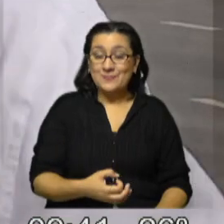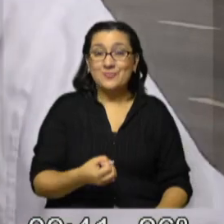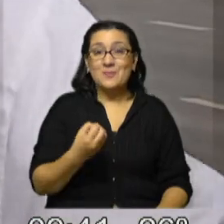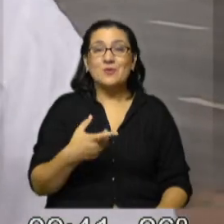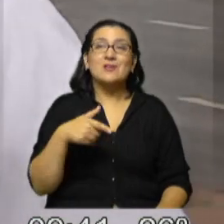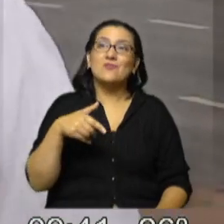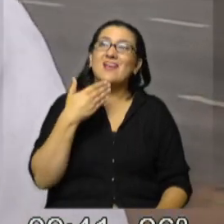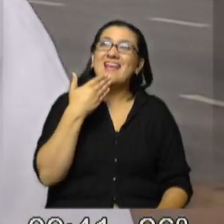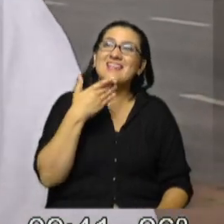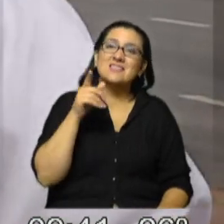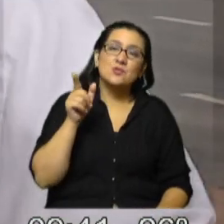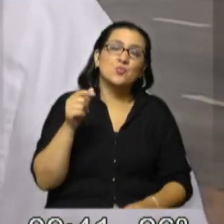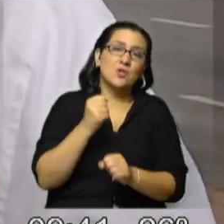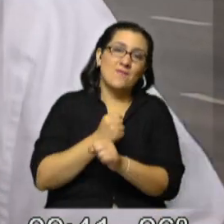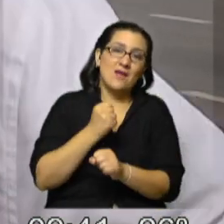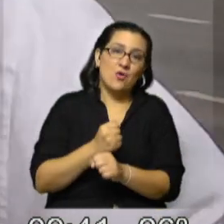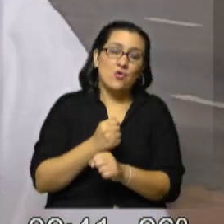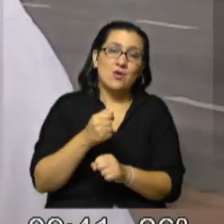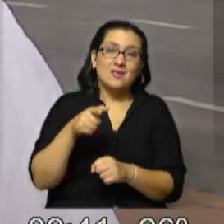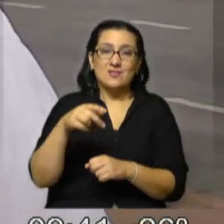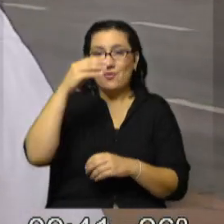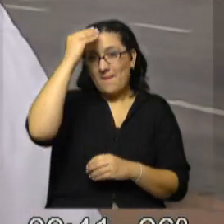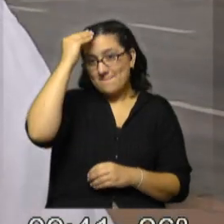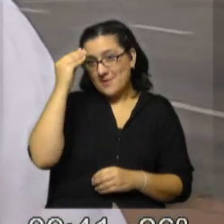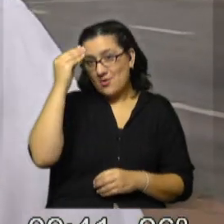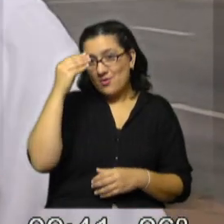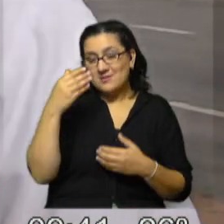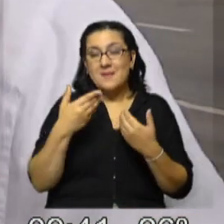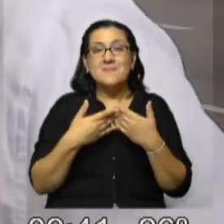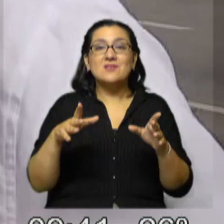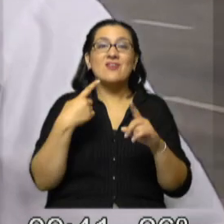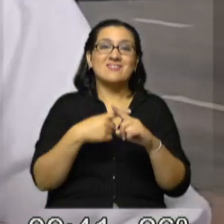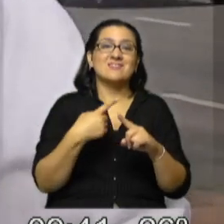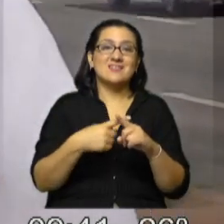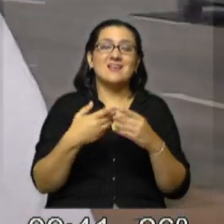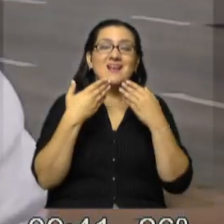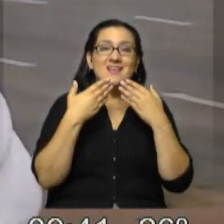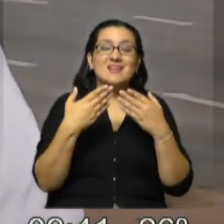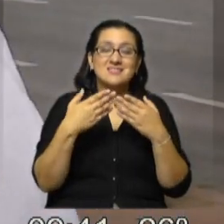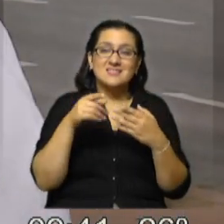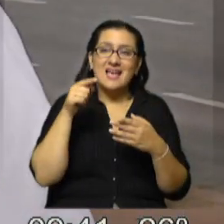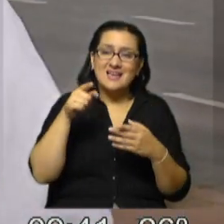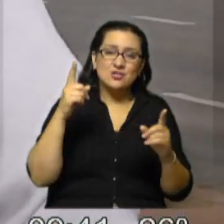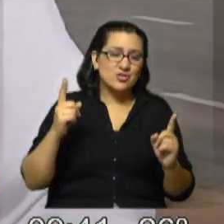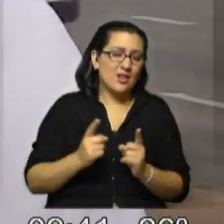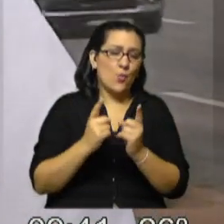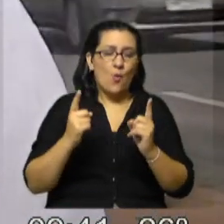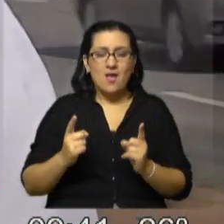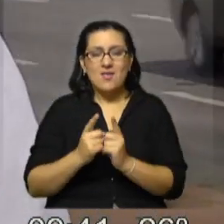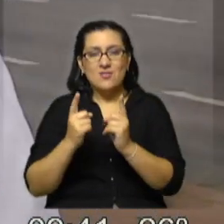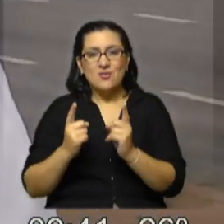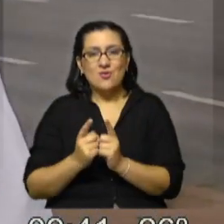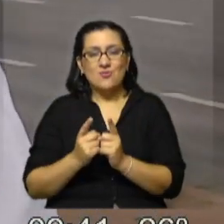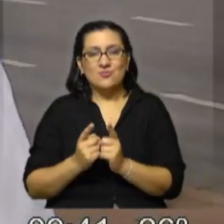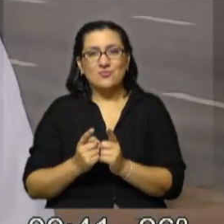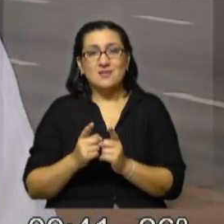fue producto de su trabajo que estas milongas empezaron a existir. Gracias a la mirada de ellos, al encuentro, los encuentros que